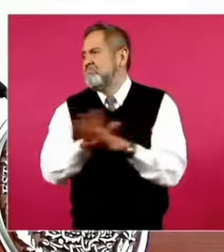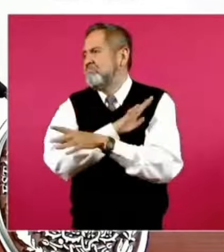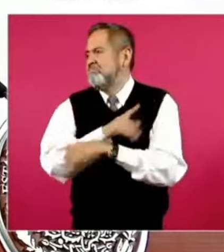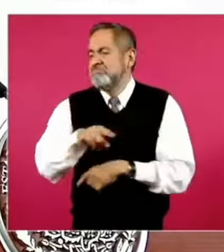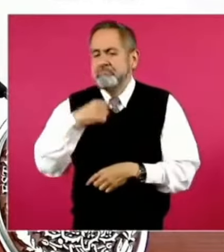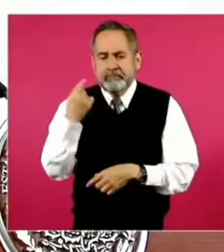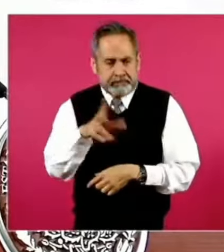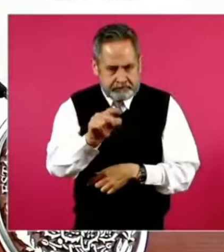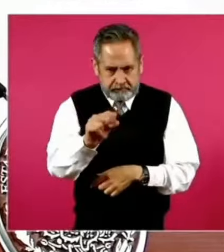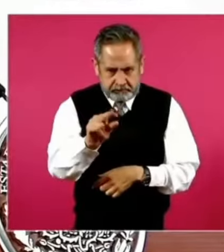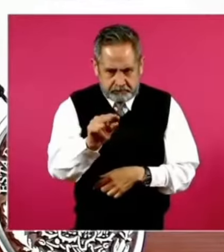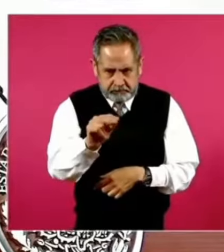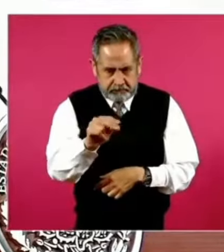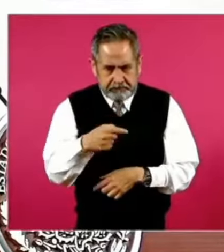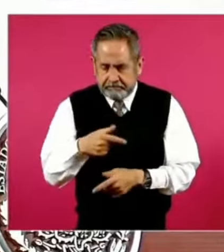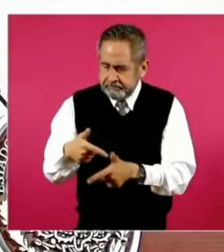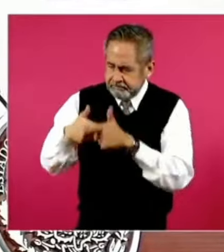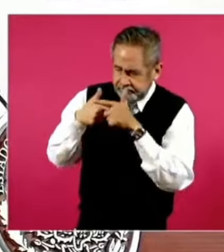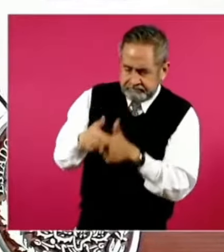No.